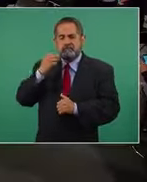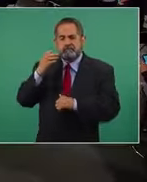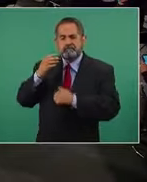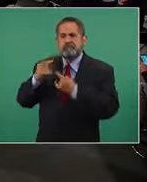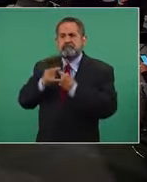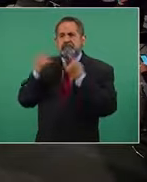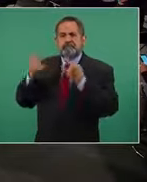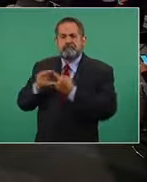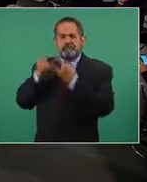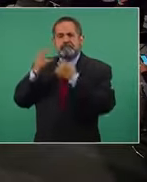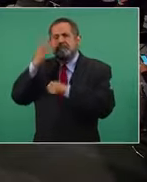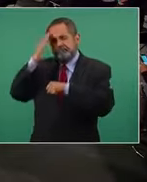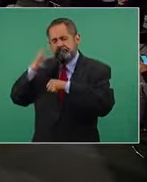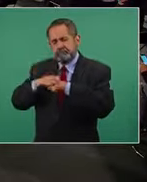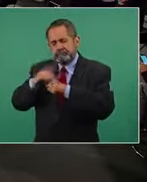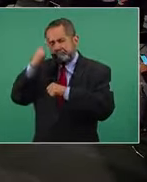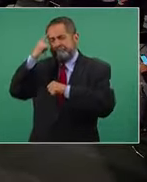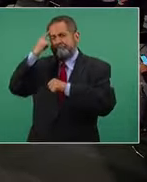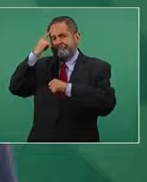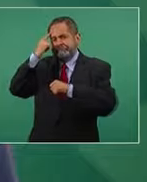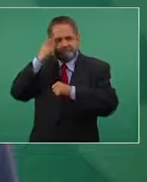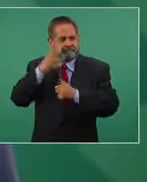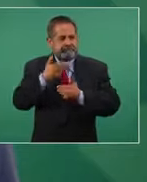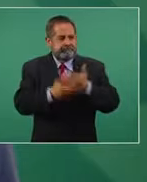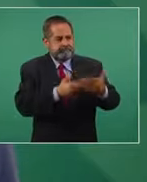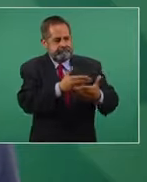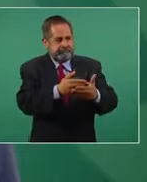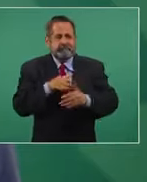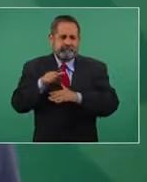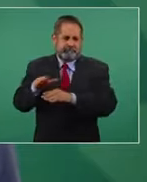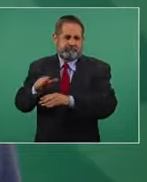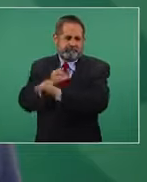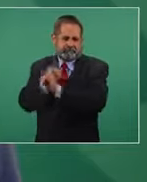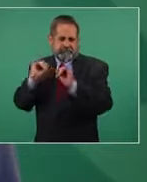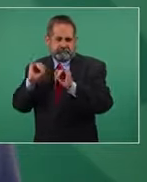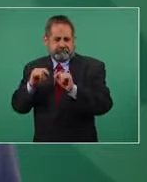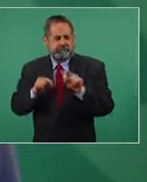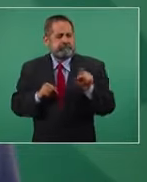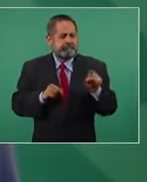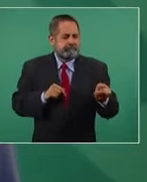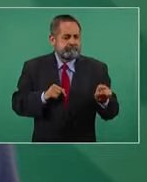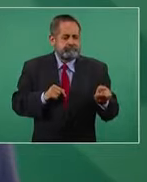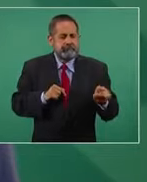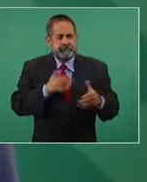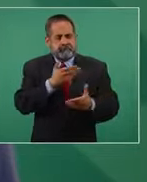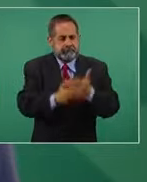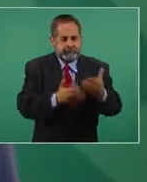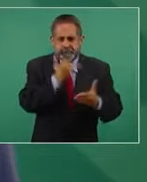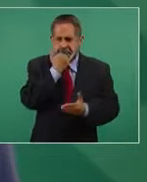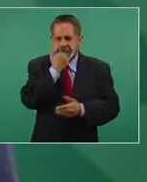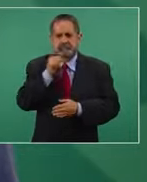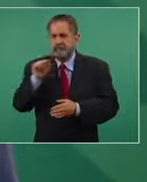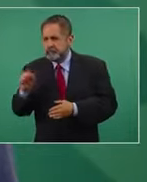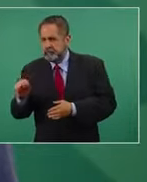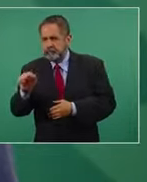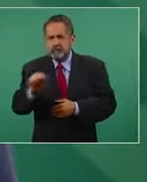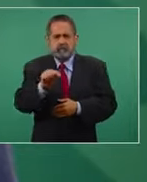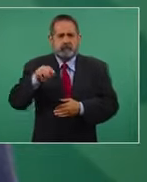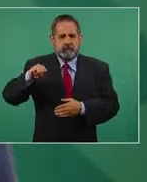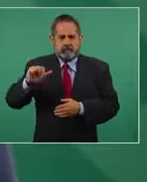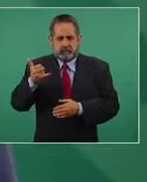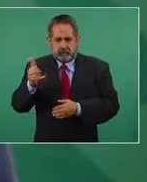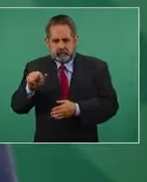están haciendo con motivo de nuestra independencia. Así como estamos ofreciendo disculpas a los